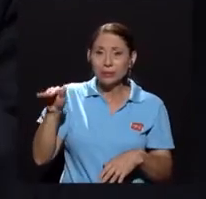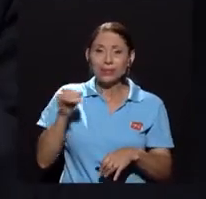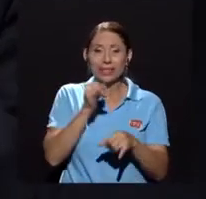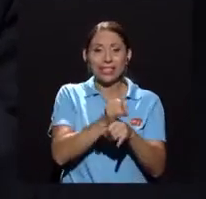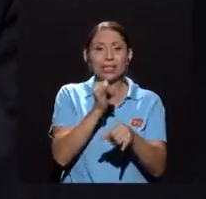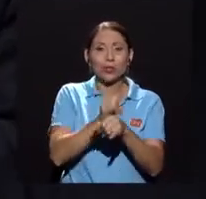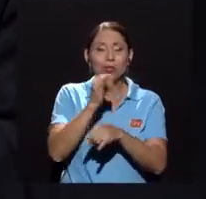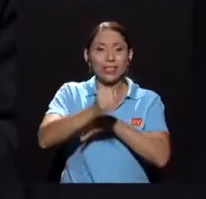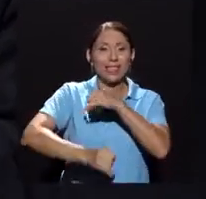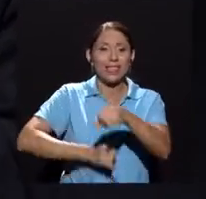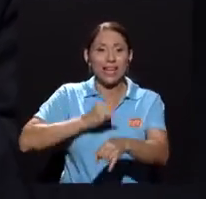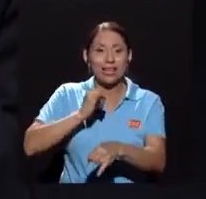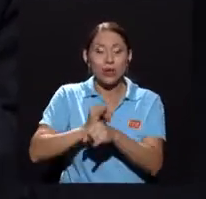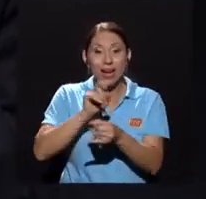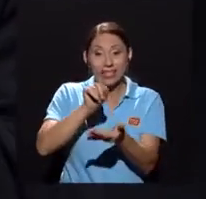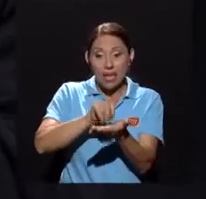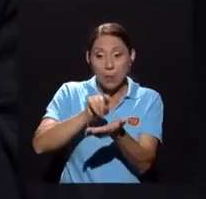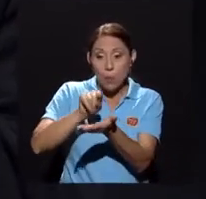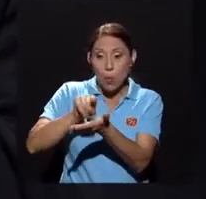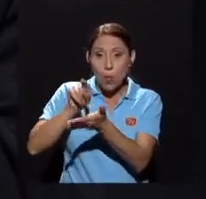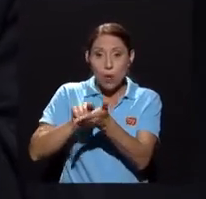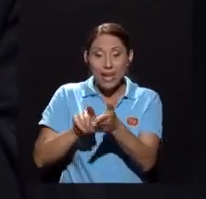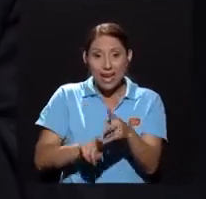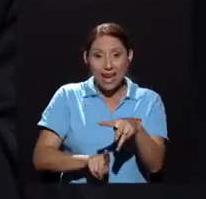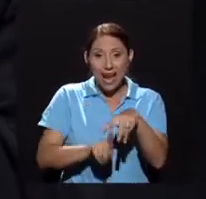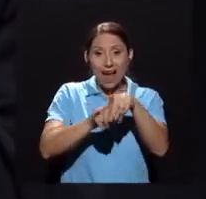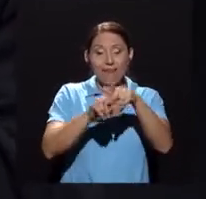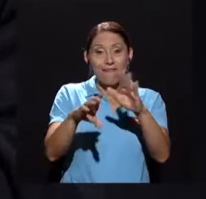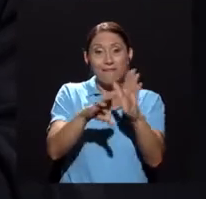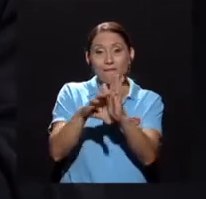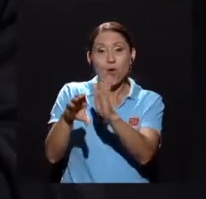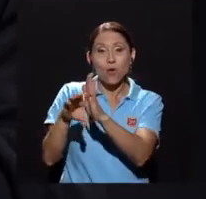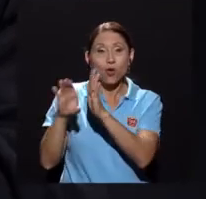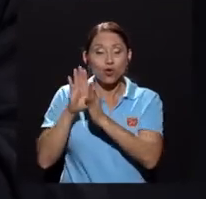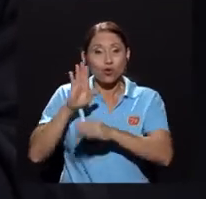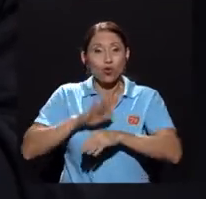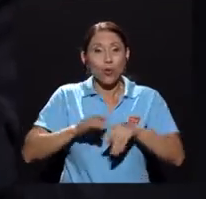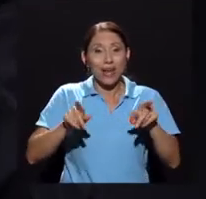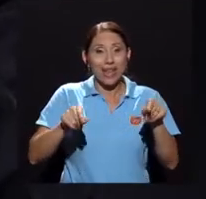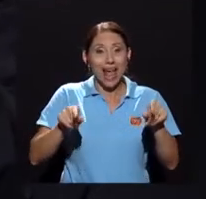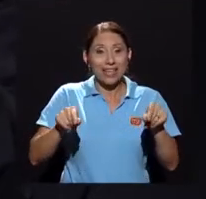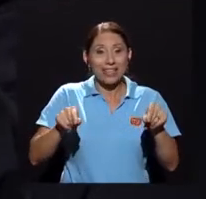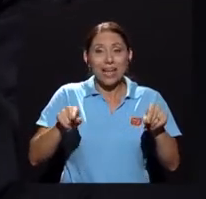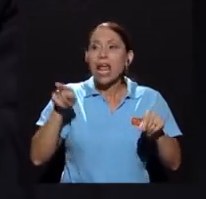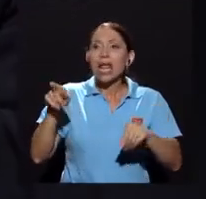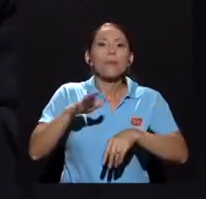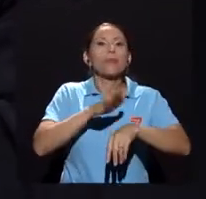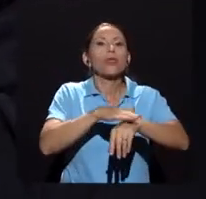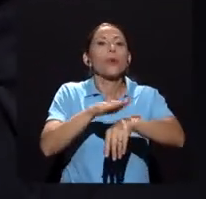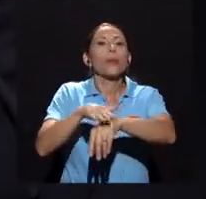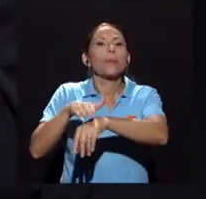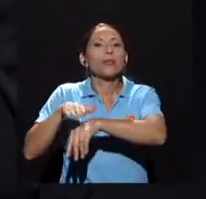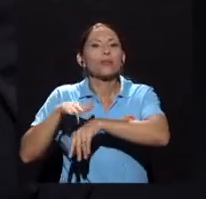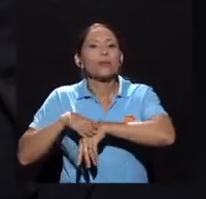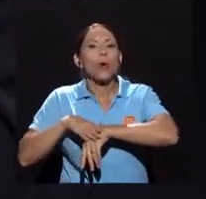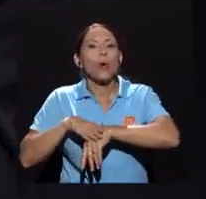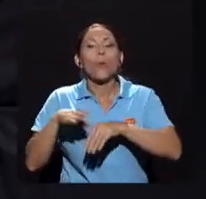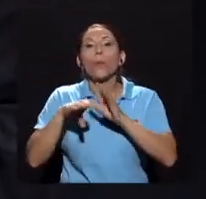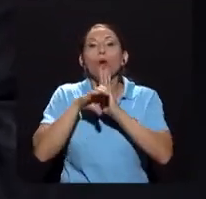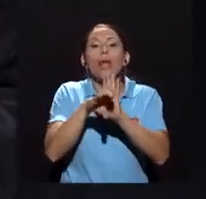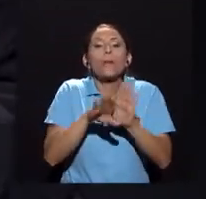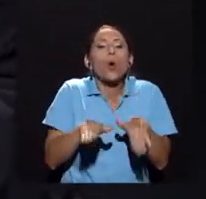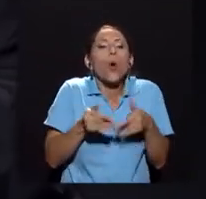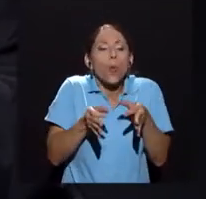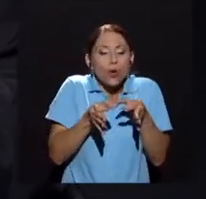publicaban las fotos más extraordinarias sobre el cáncer como era un linfocito como era una célula